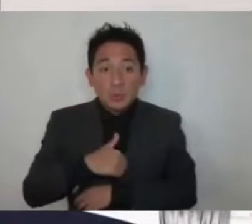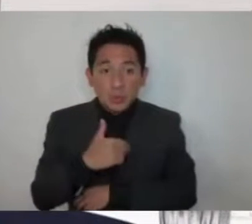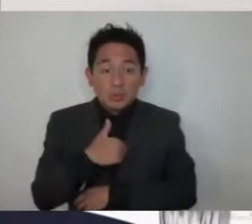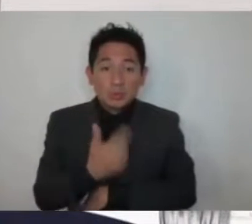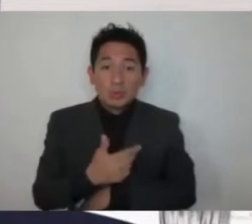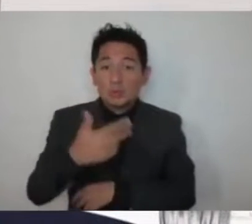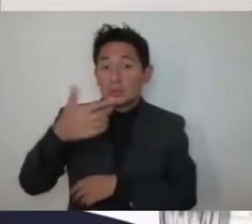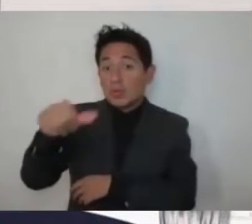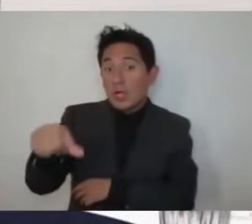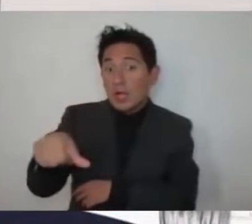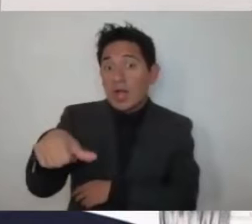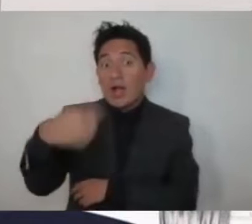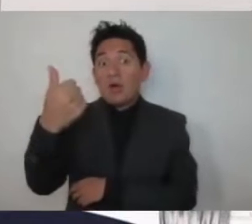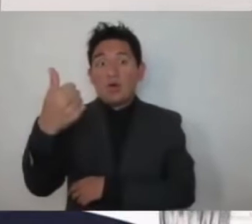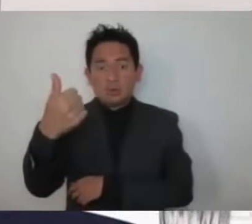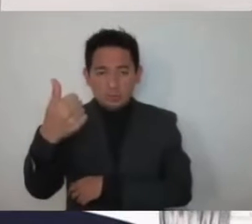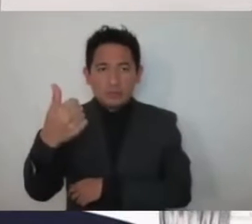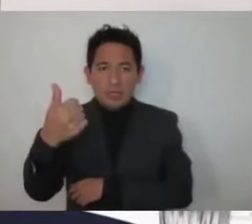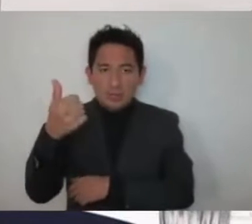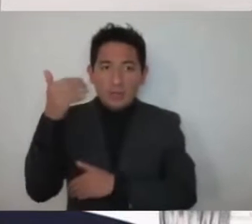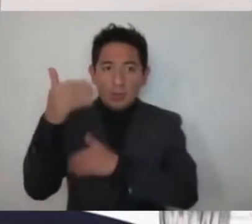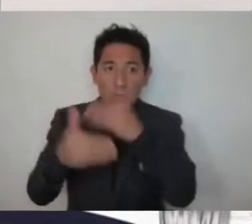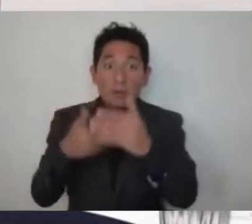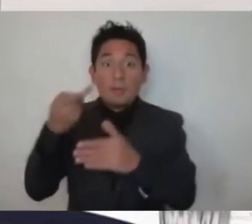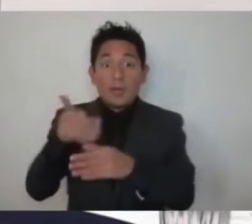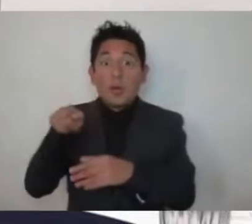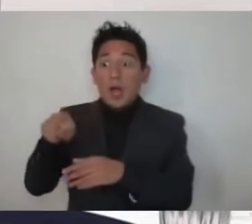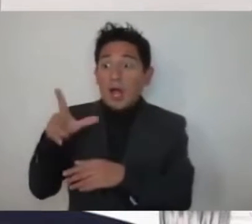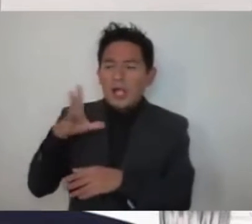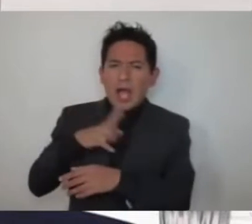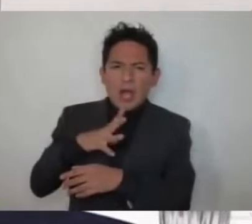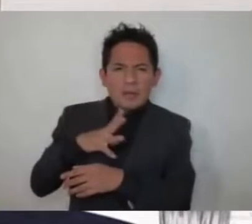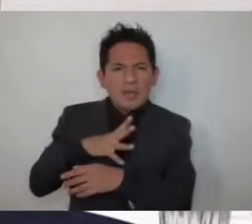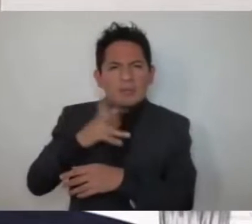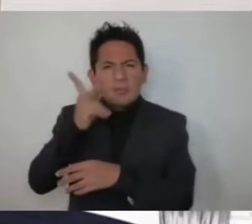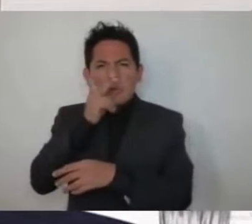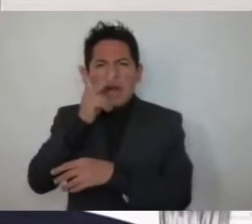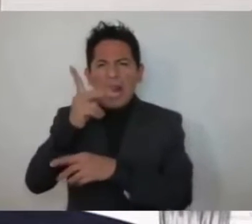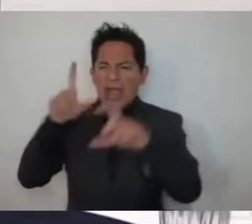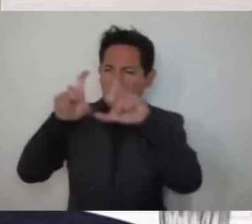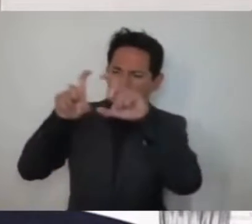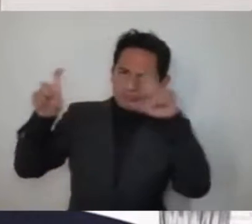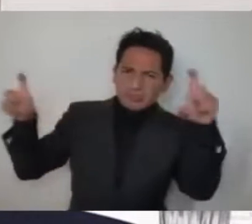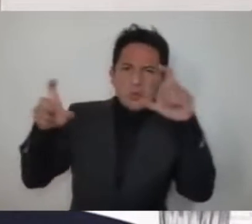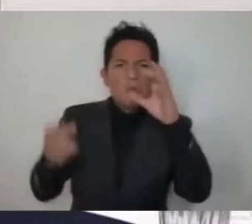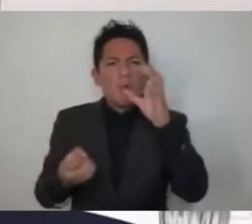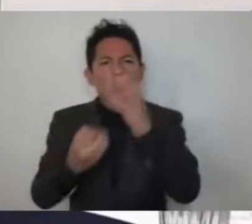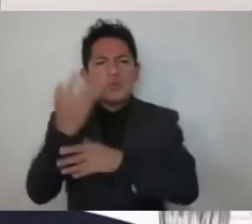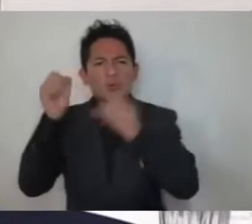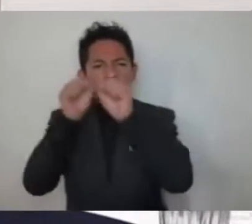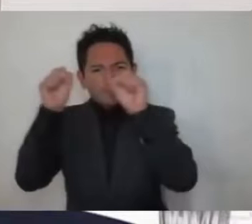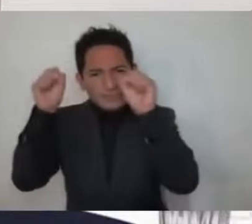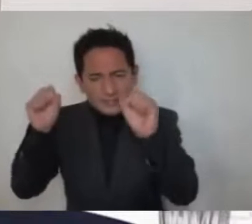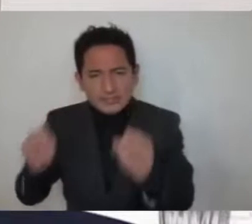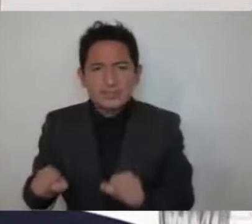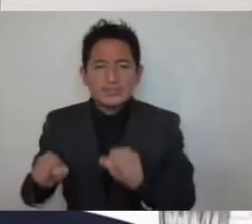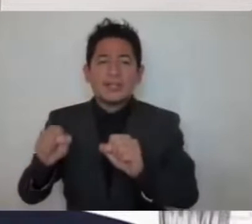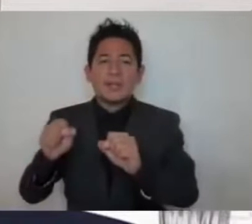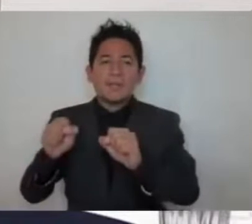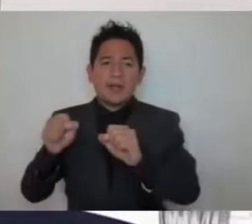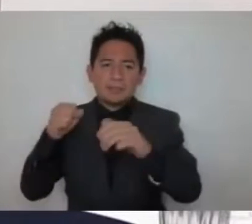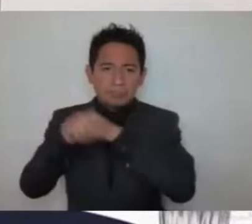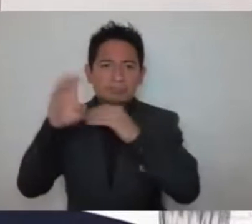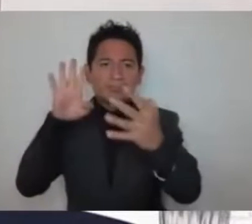diciendo nuevo sistema de Justicia penal Pero yo no creo que sea casualidad es porque algunas cuestiones